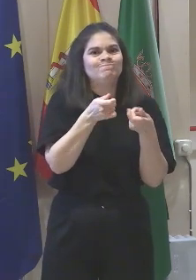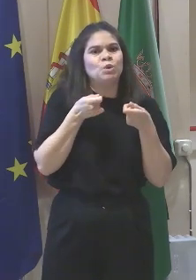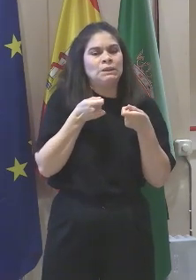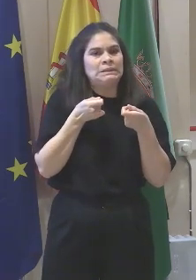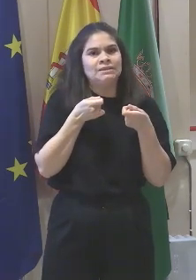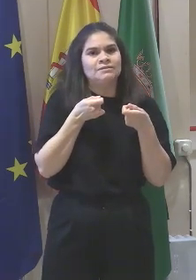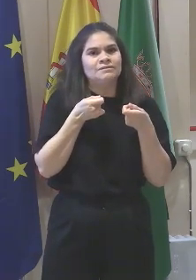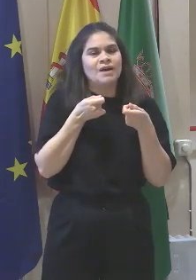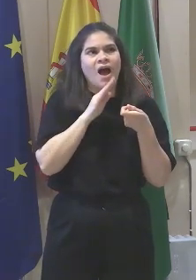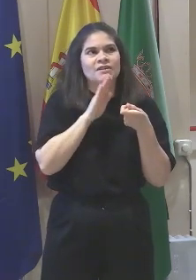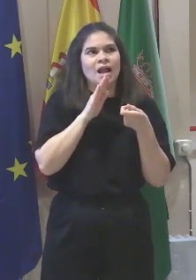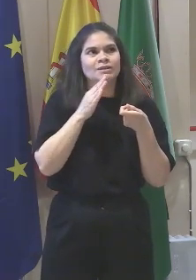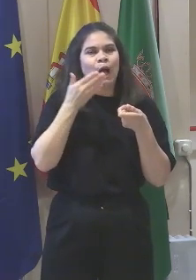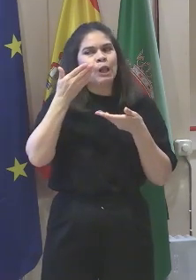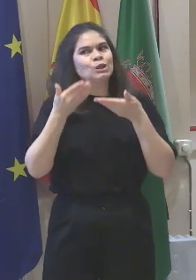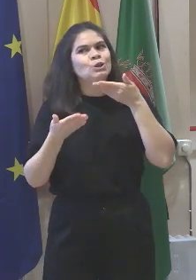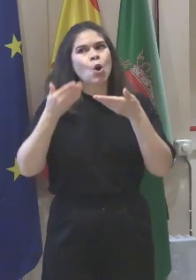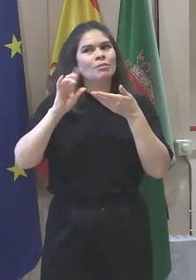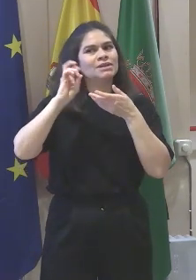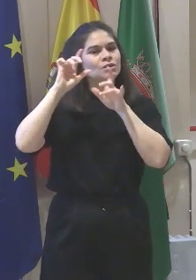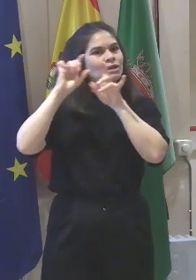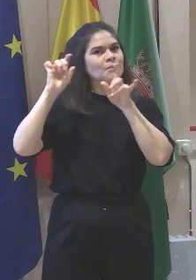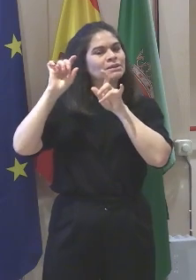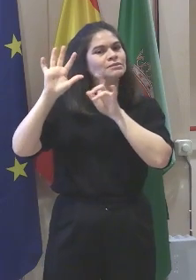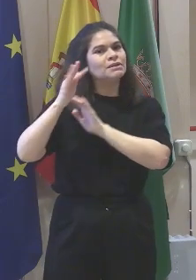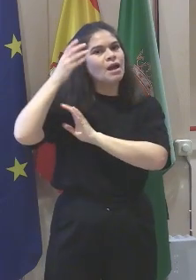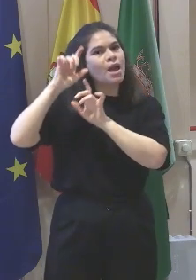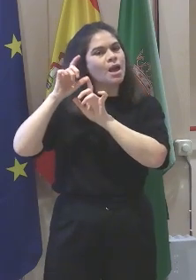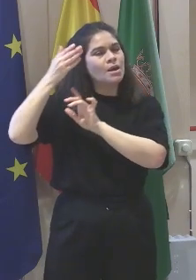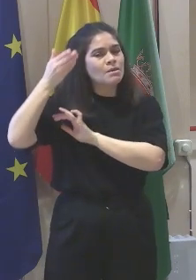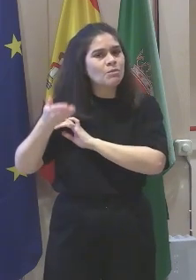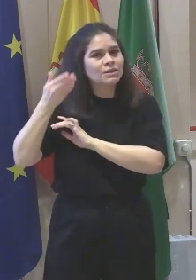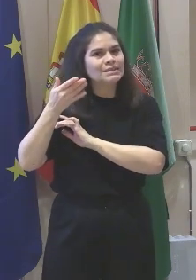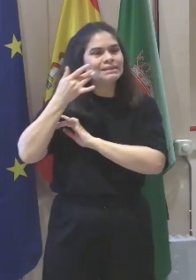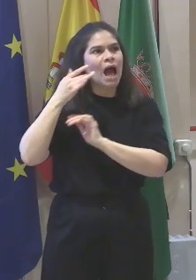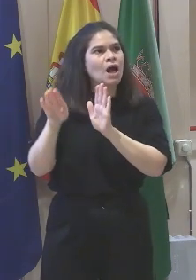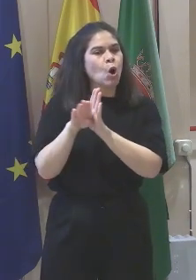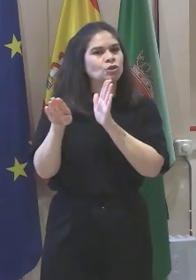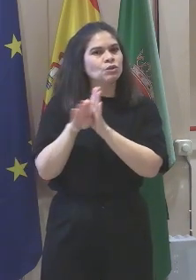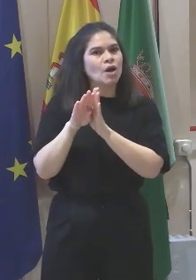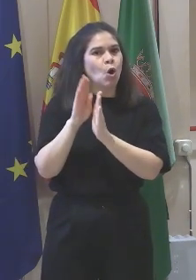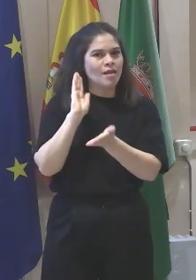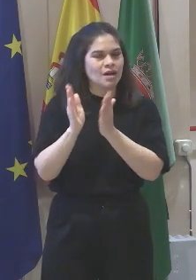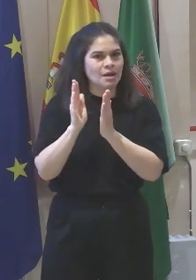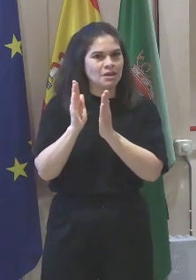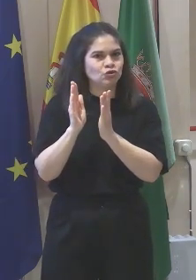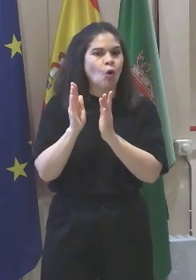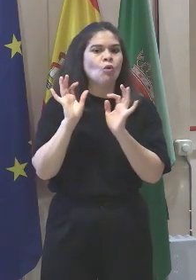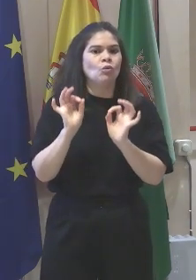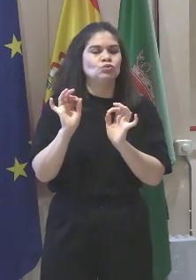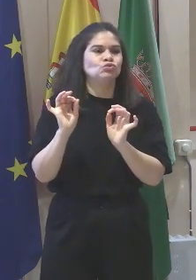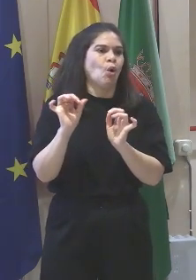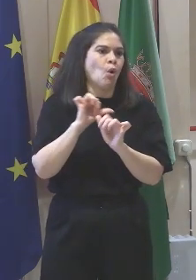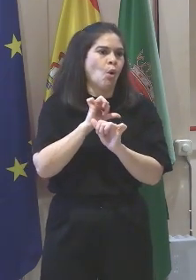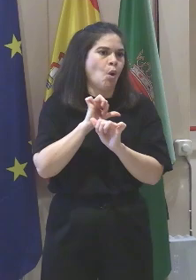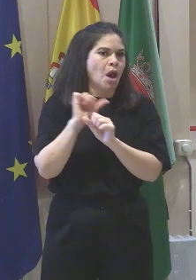ha compensado a otras empresas más importantes en llevar pues esos tratamientos inmunopreventivos,